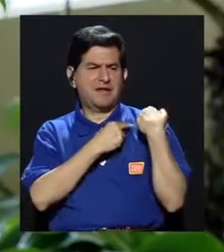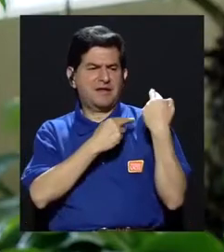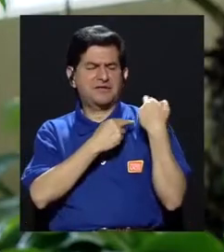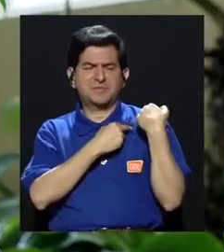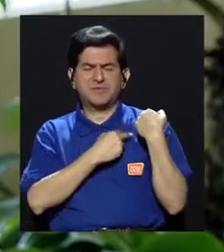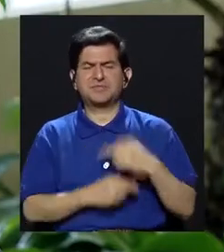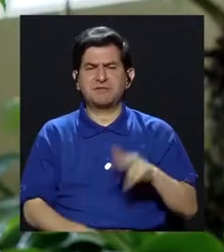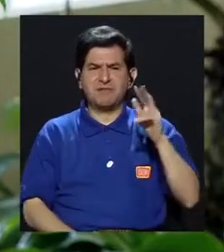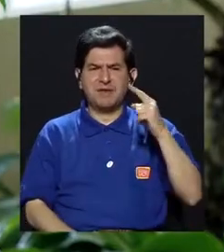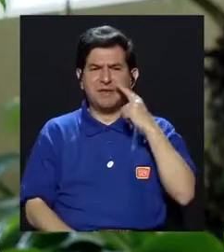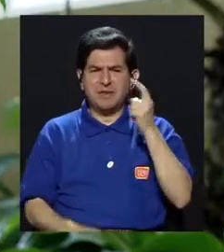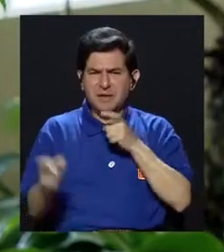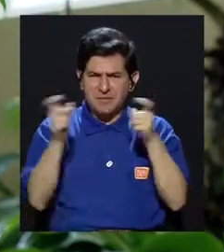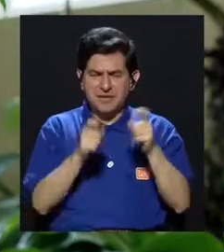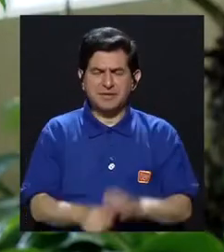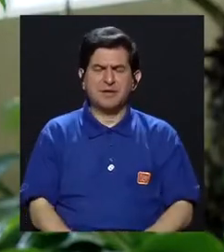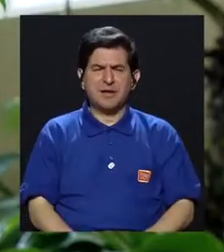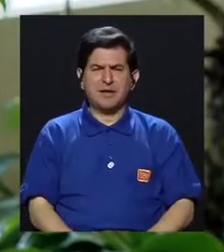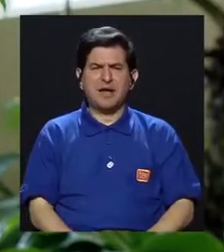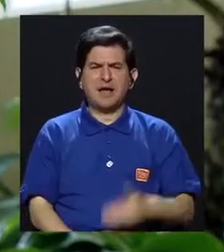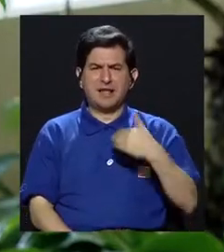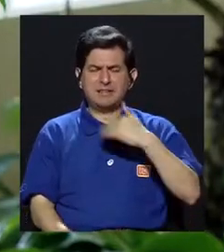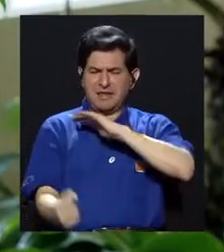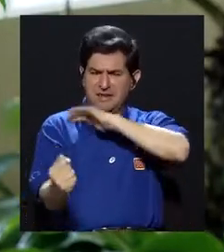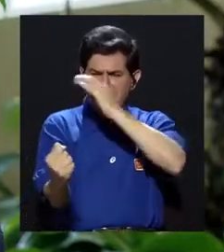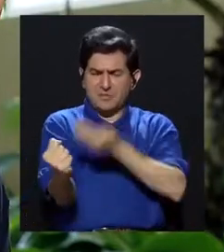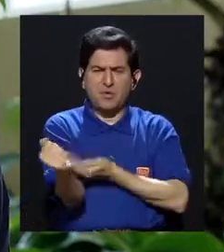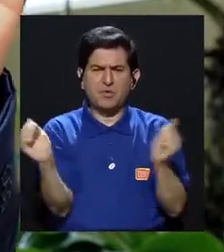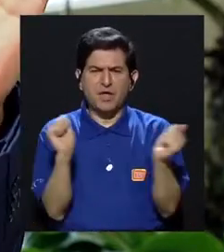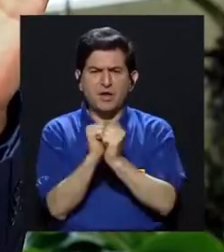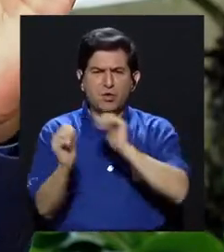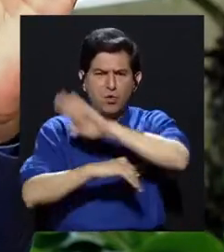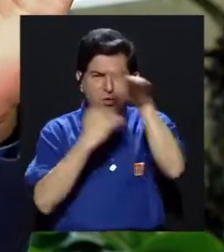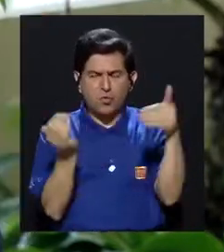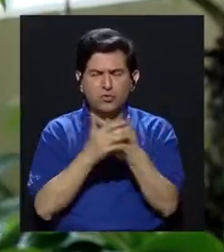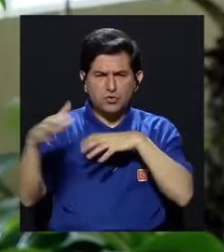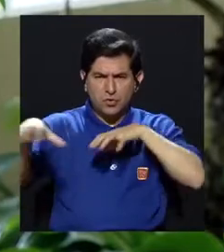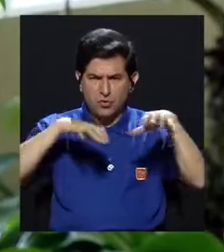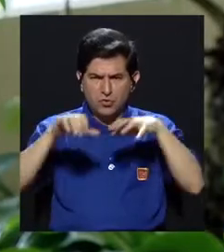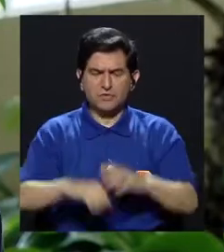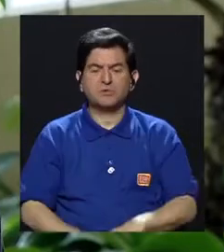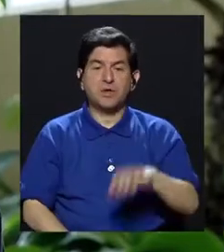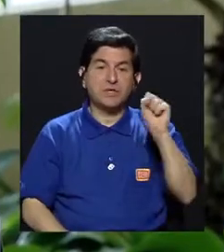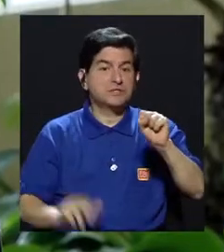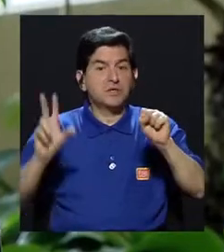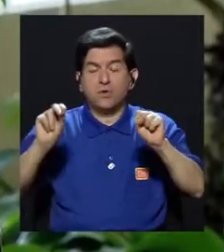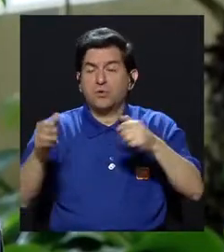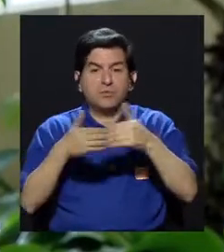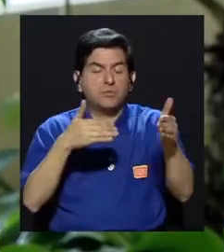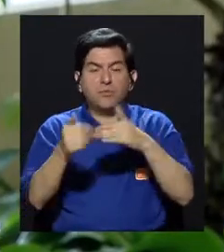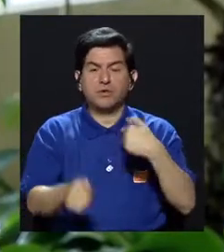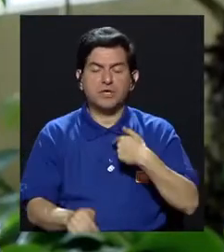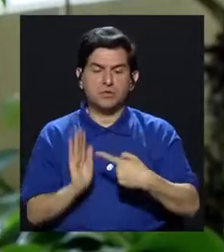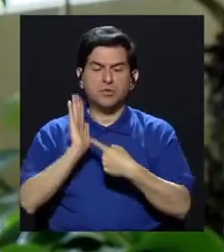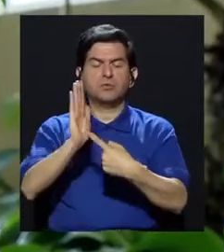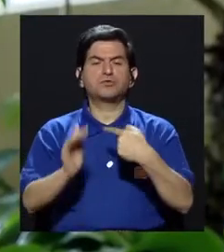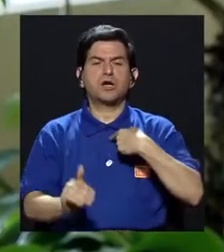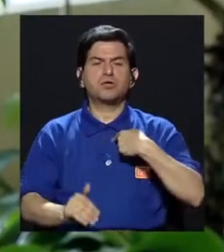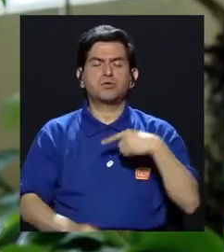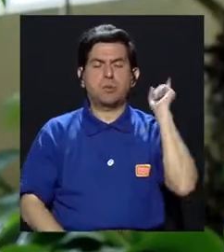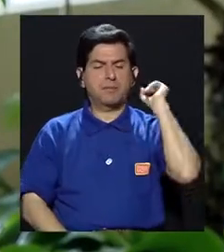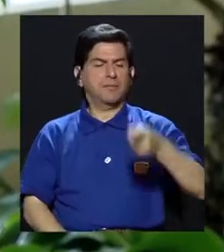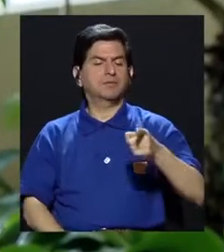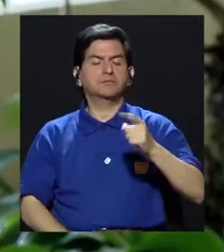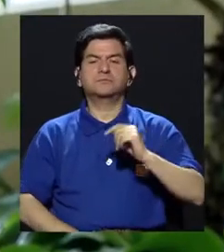ejercer poder. Relaciones de poder con todo lo que se mueva y tenga vida en este planeta y con lo que no se mueva, ¿verdad? Yo tengo que demostrar que soy el que